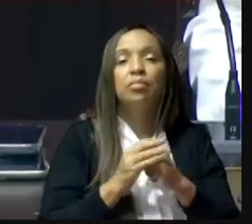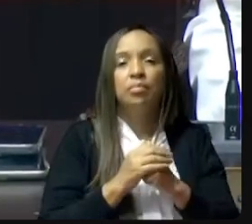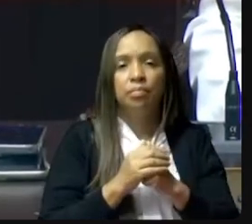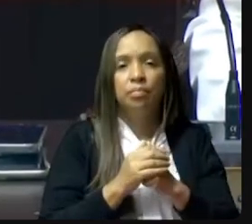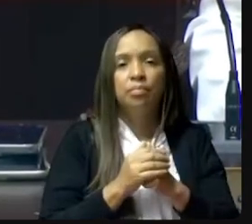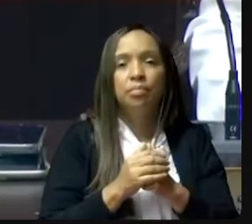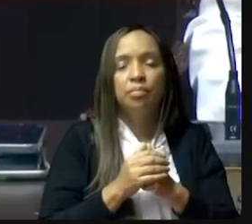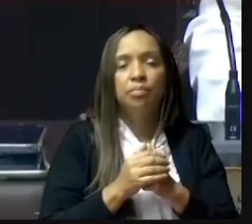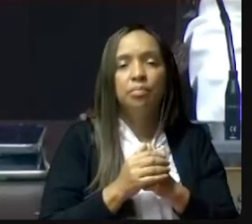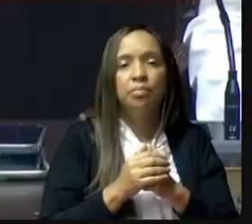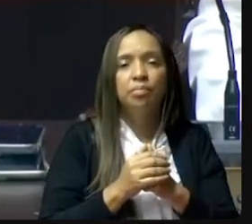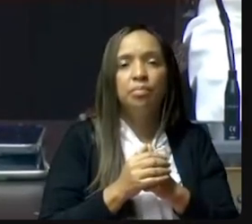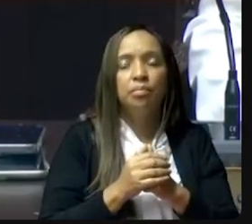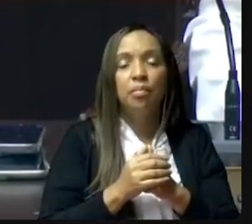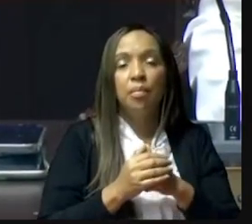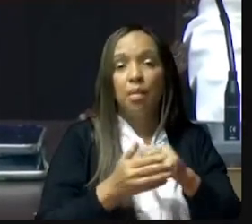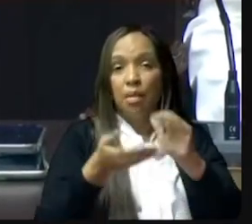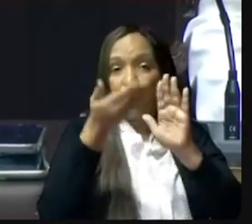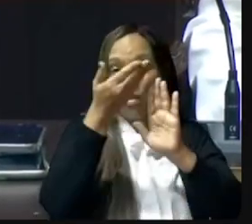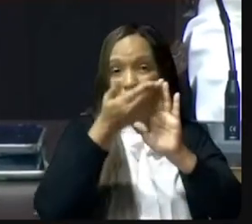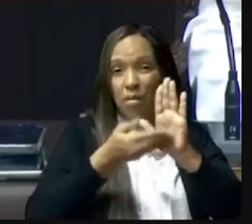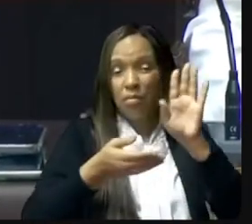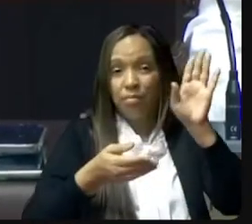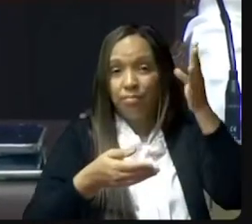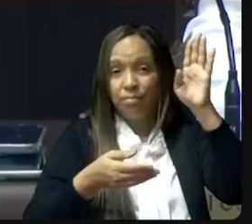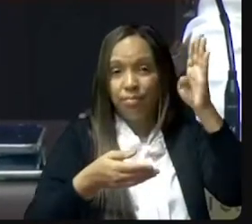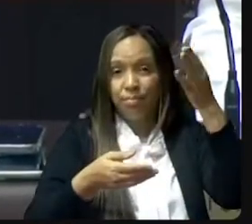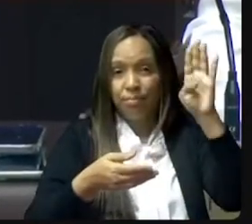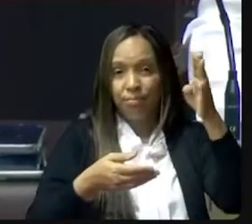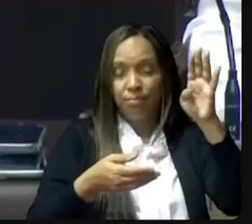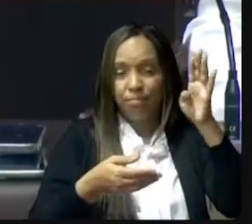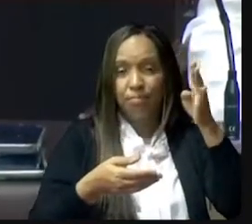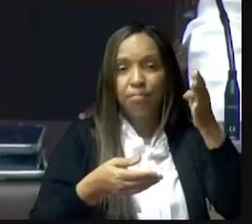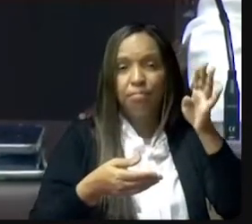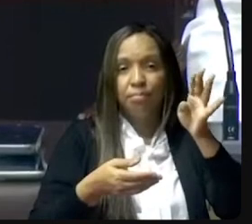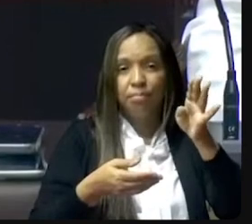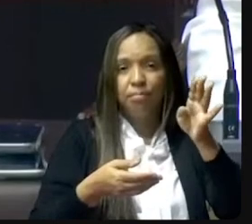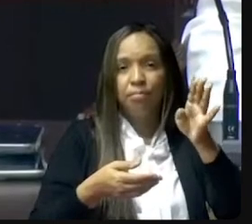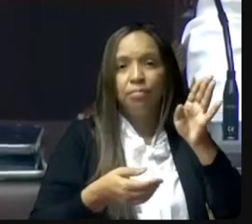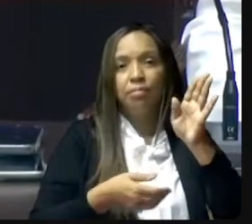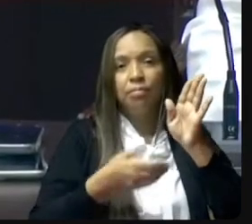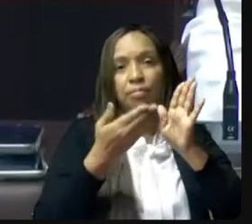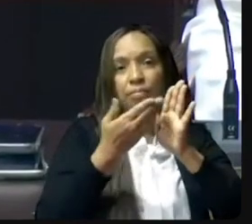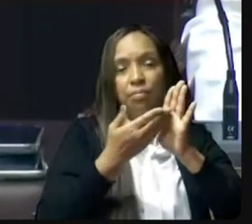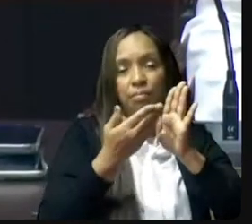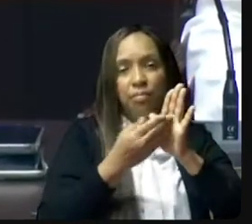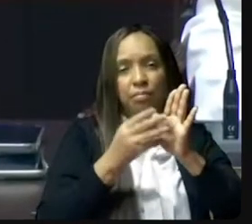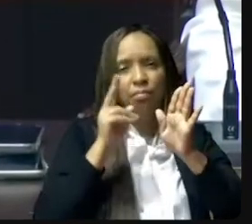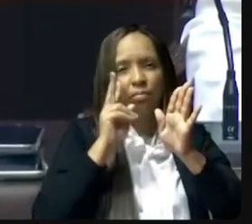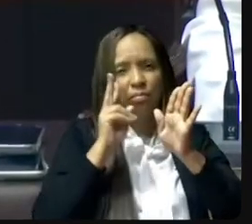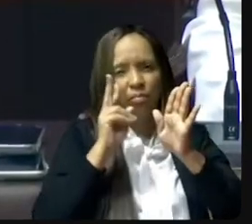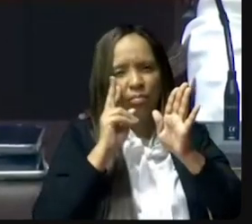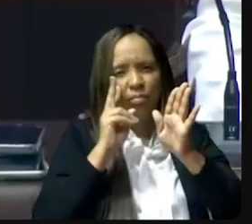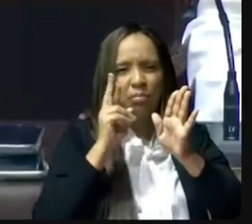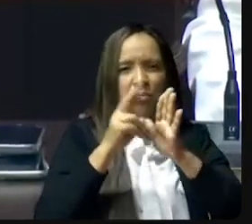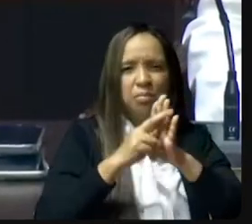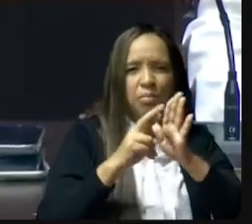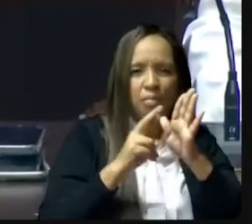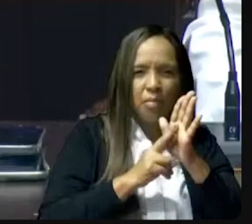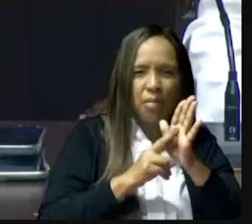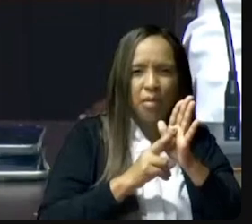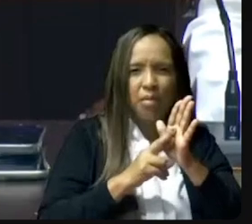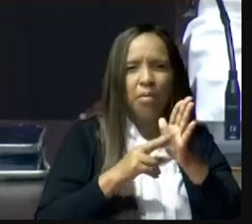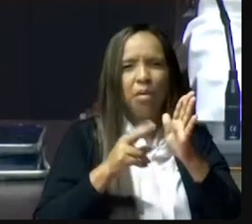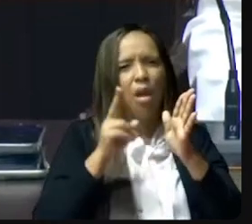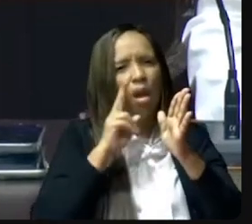ejemplar Mientras tanto nos vamos desenvolviendo con este que puede contener algunos errores lo estamos revis revisando letra